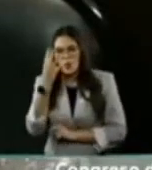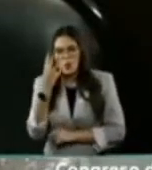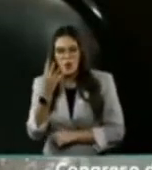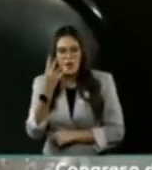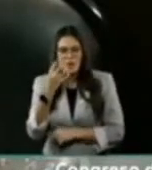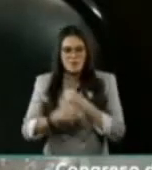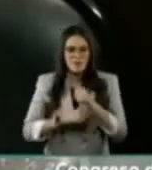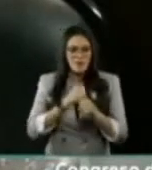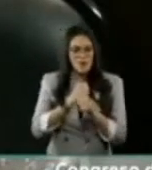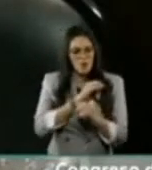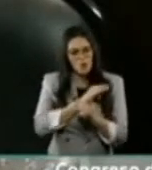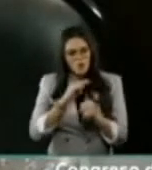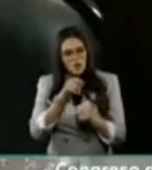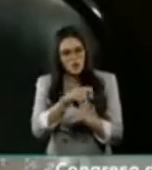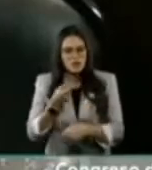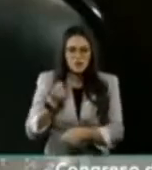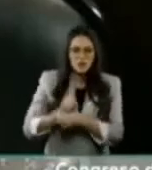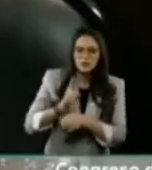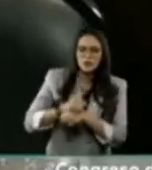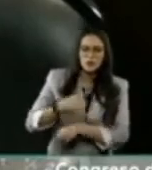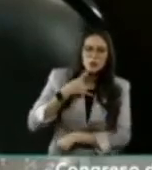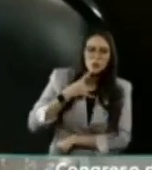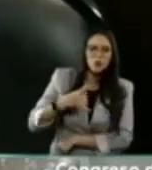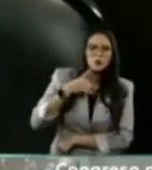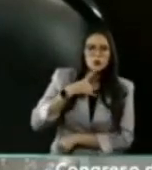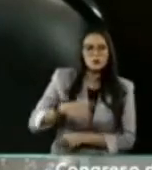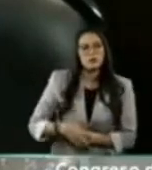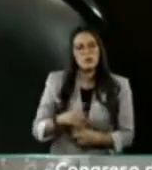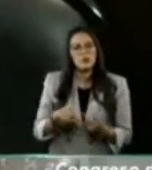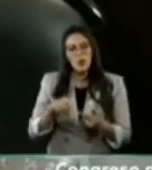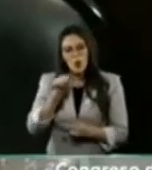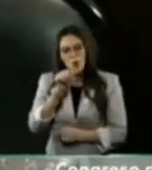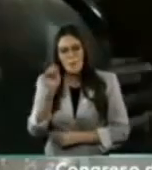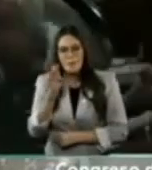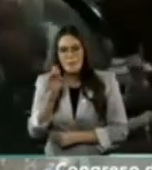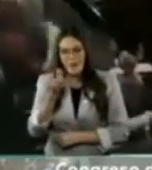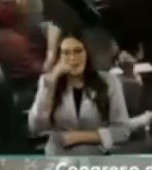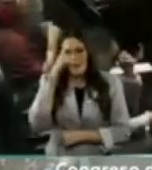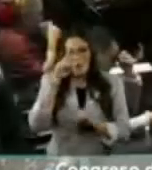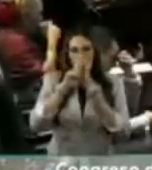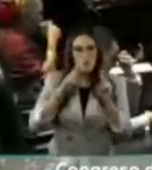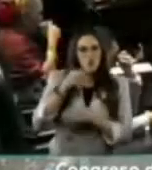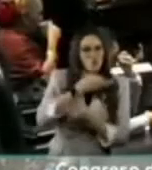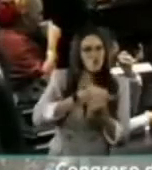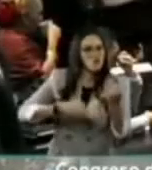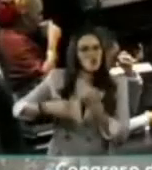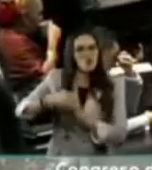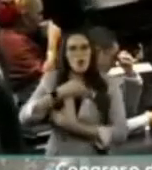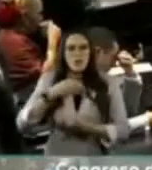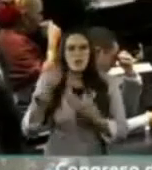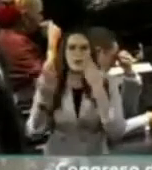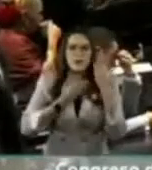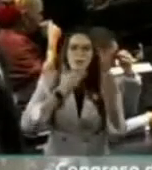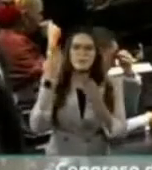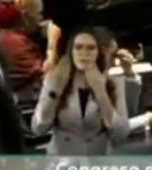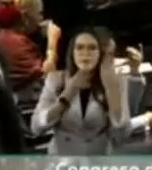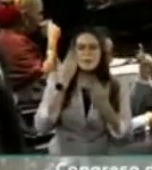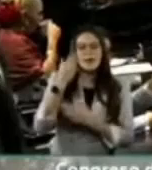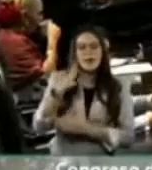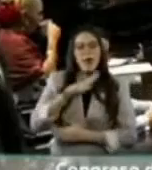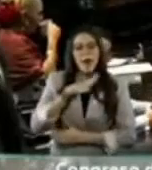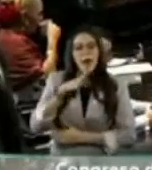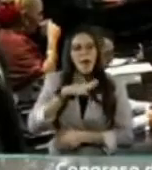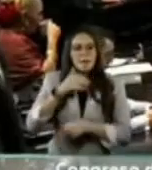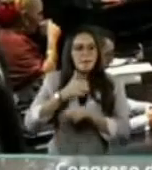a la Cámara de Diputados, ahora que comience a hablar el panista, voy a tener que interrumpir a Paco, ¿no? Porque seguramente va a ser